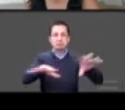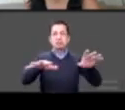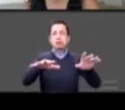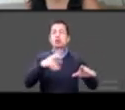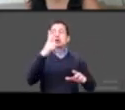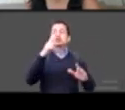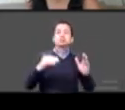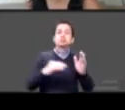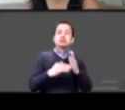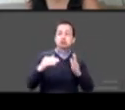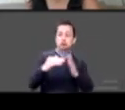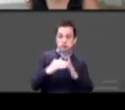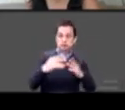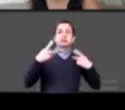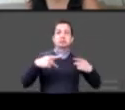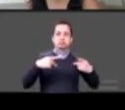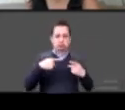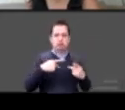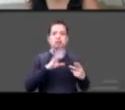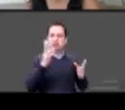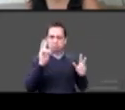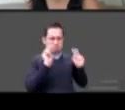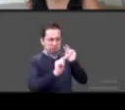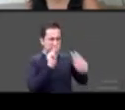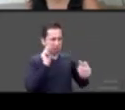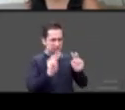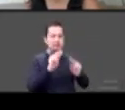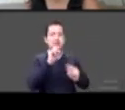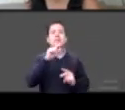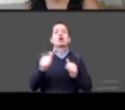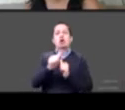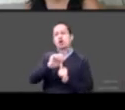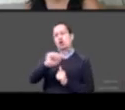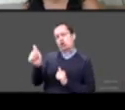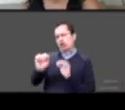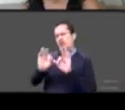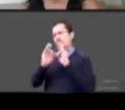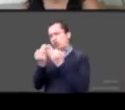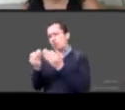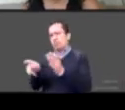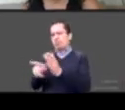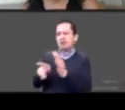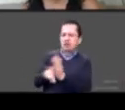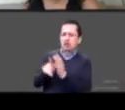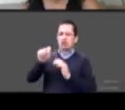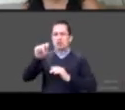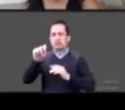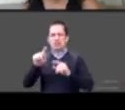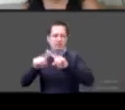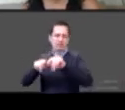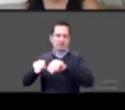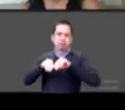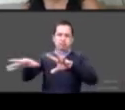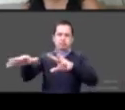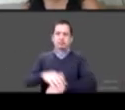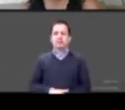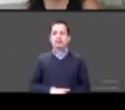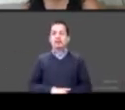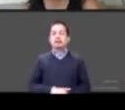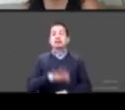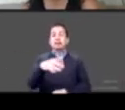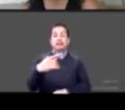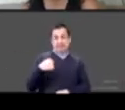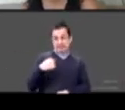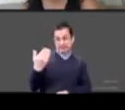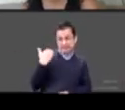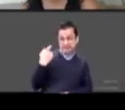a través de los medios masivos tradicionales. Es parte de los audios de los GIFs, no se asusten. Si le